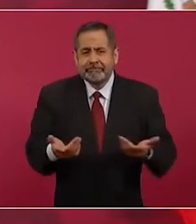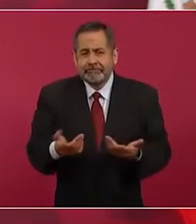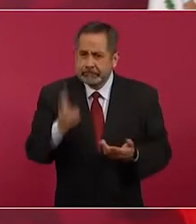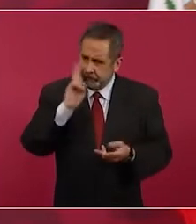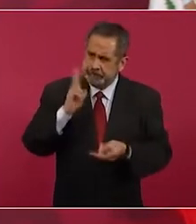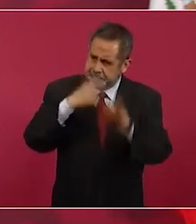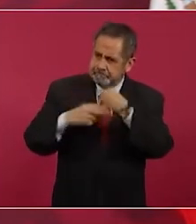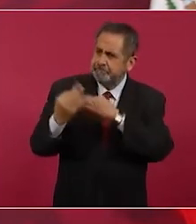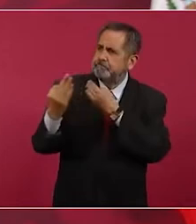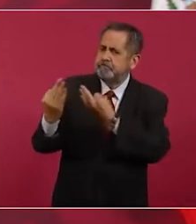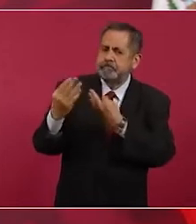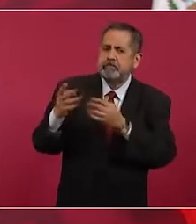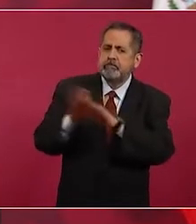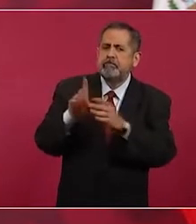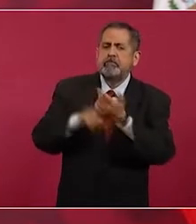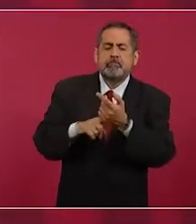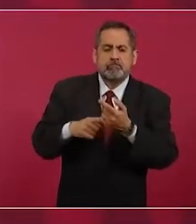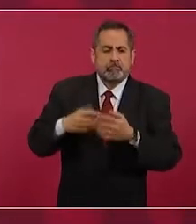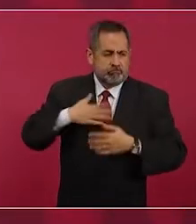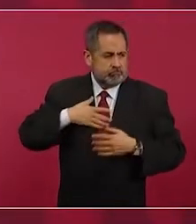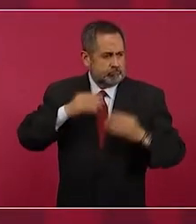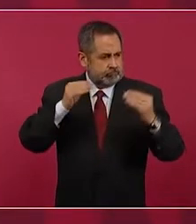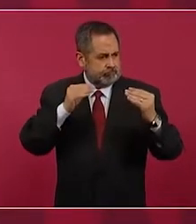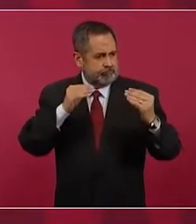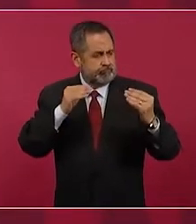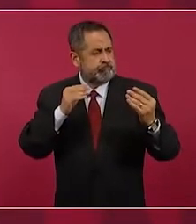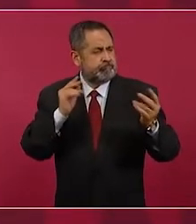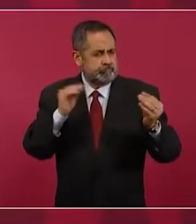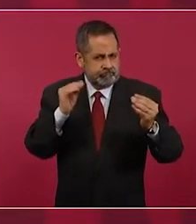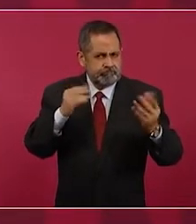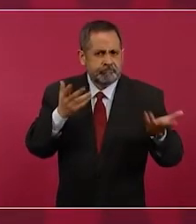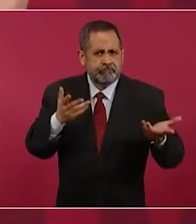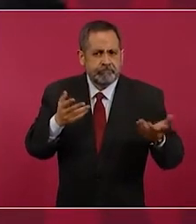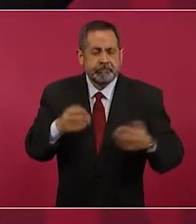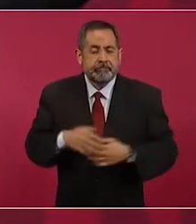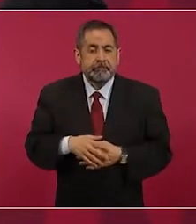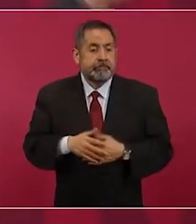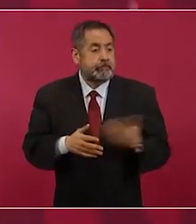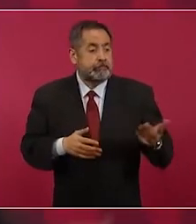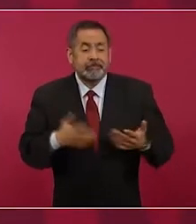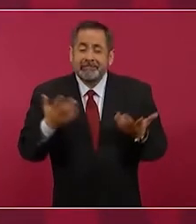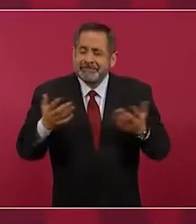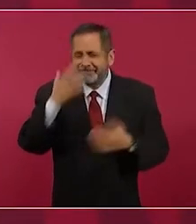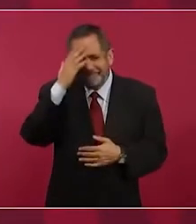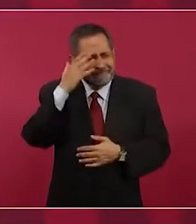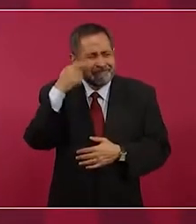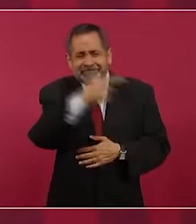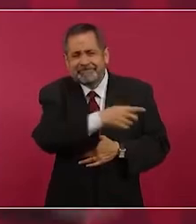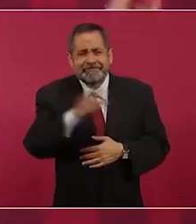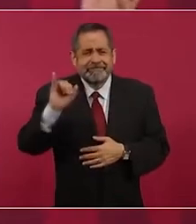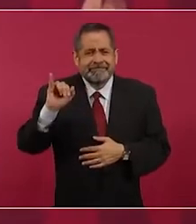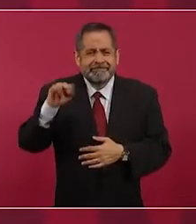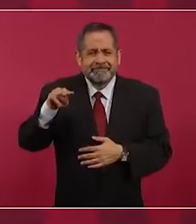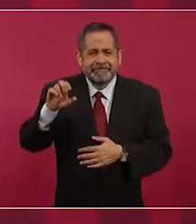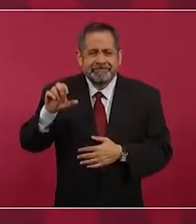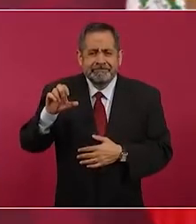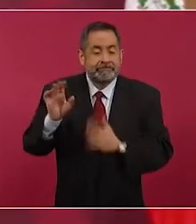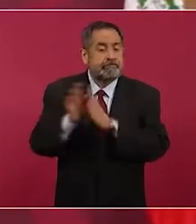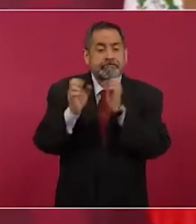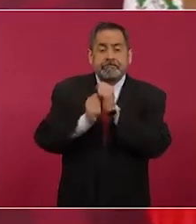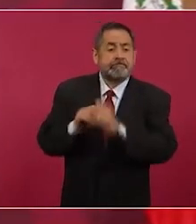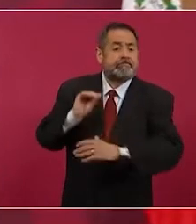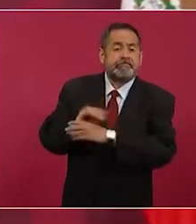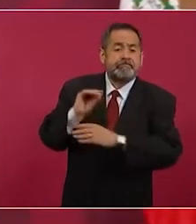enfrentar el proyecto que representamos? Y el papel del INE, que viola la